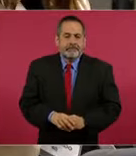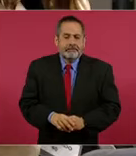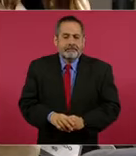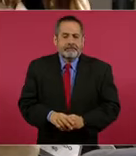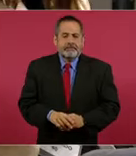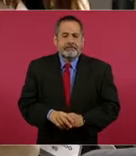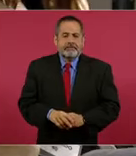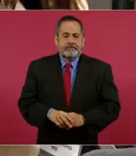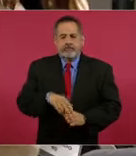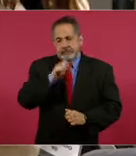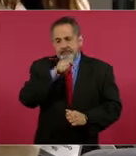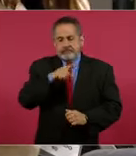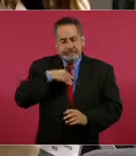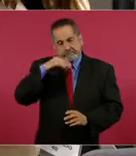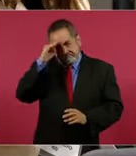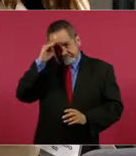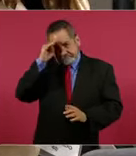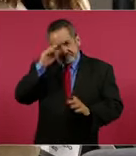también, pienso,